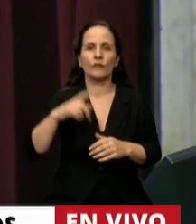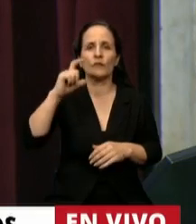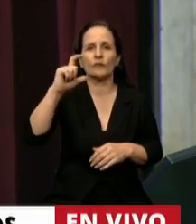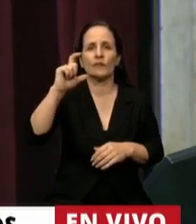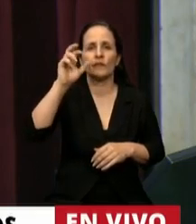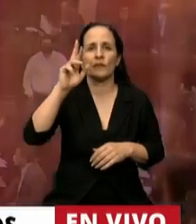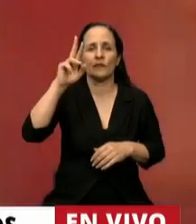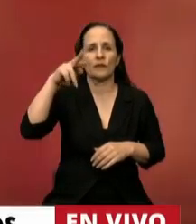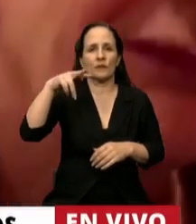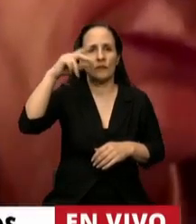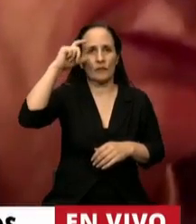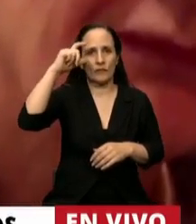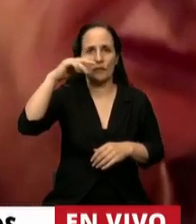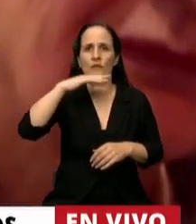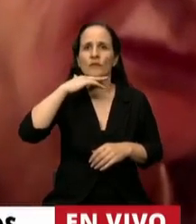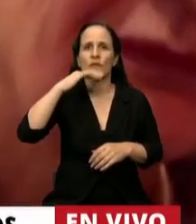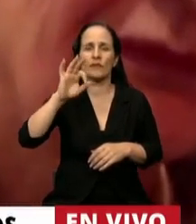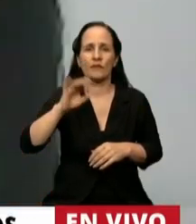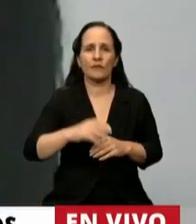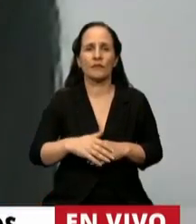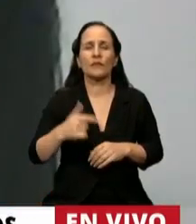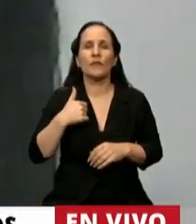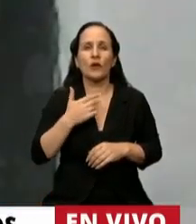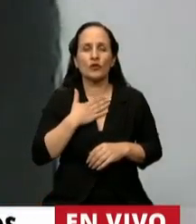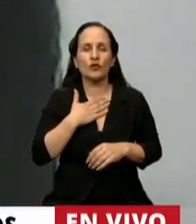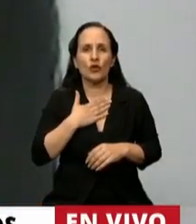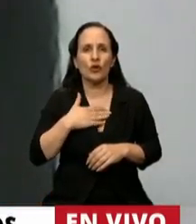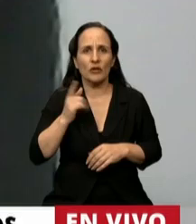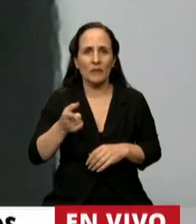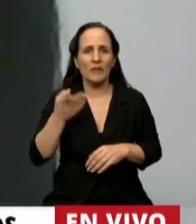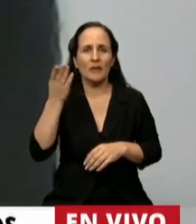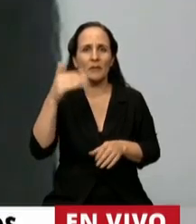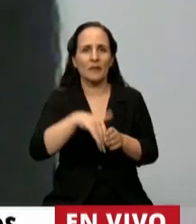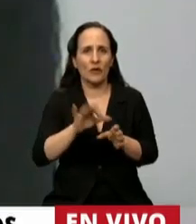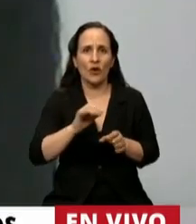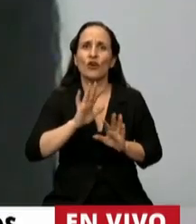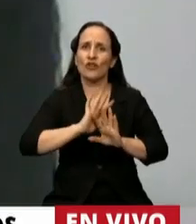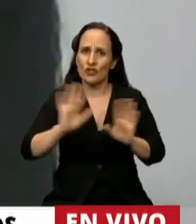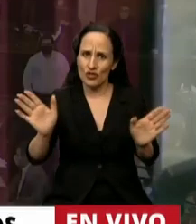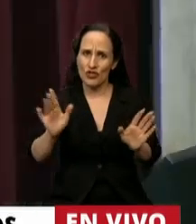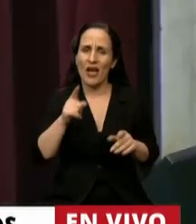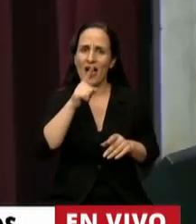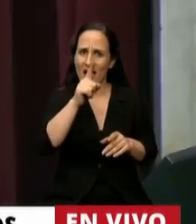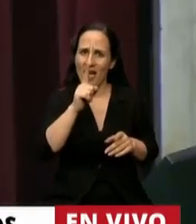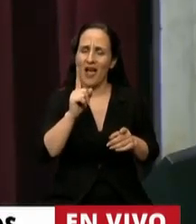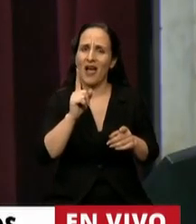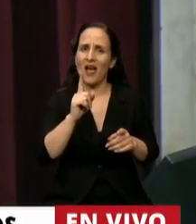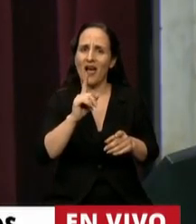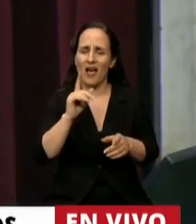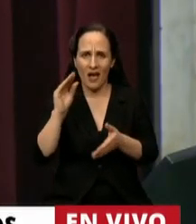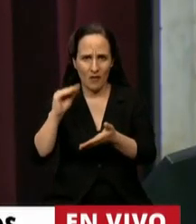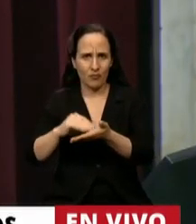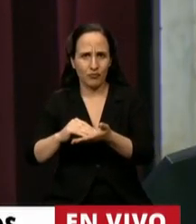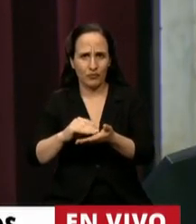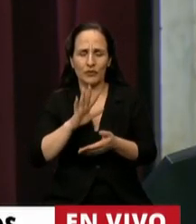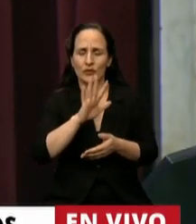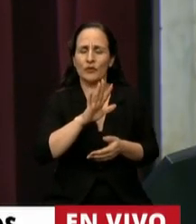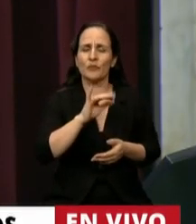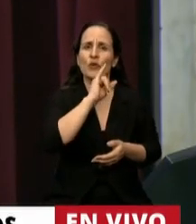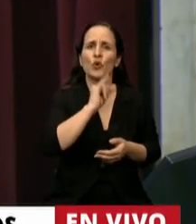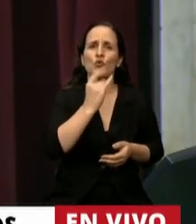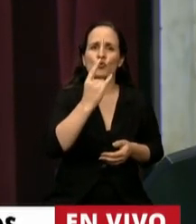Cornejo, presidente. Diputada del Sucaría, estoy pidiendo la abstención. Diputada, ya hicimos constar. Diputada del